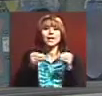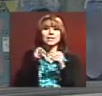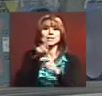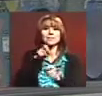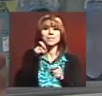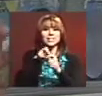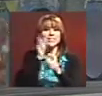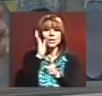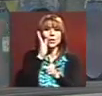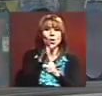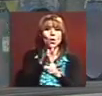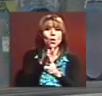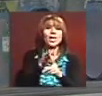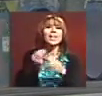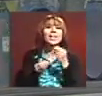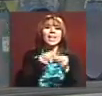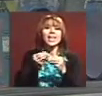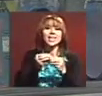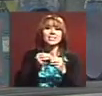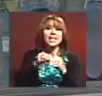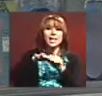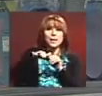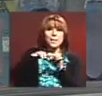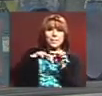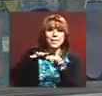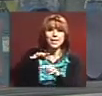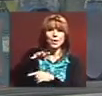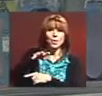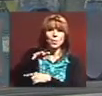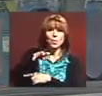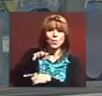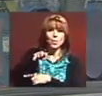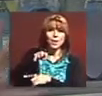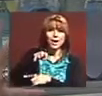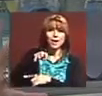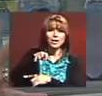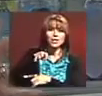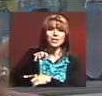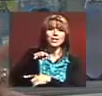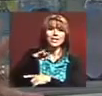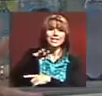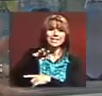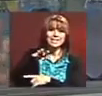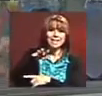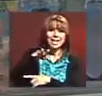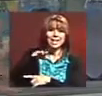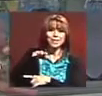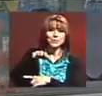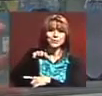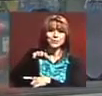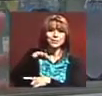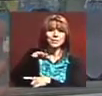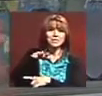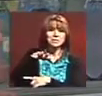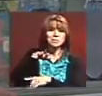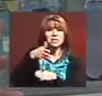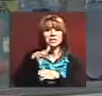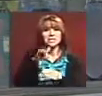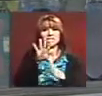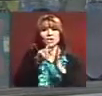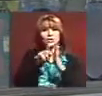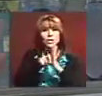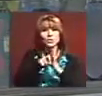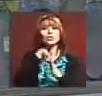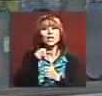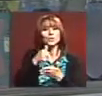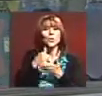más específico puede ser doblar los dedos hacia adentro, sostenerlos un ratito y volverlos a estirar bien abiertos, igual sostenerlos unos 5